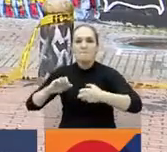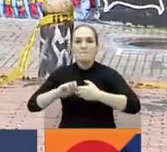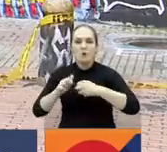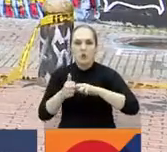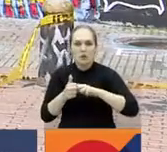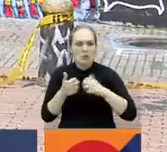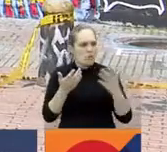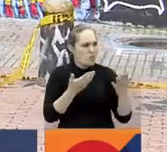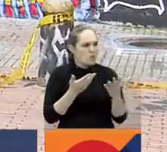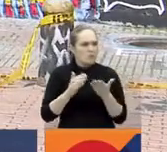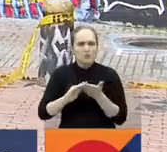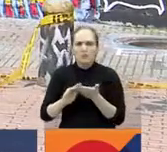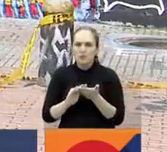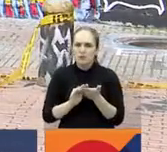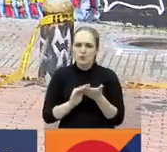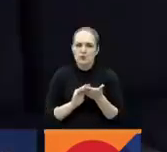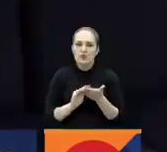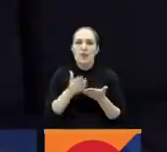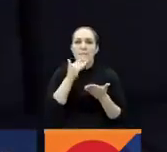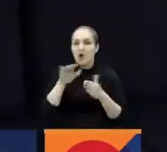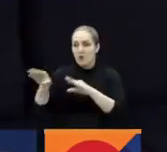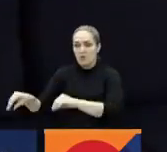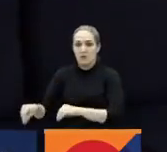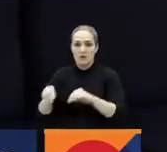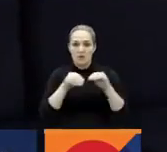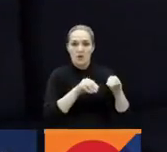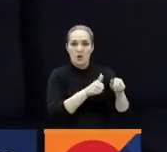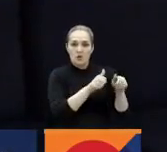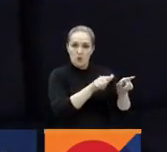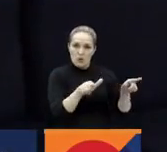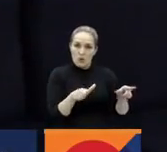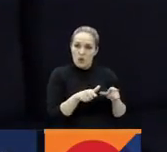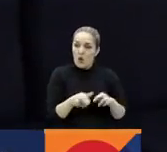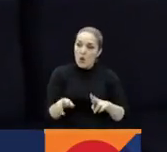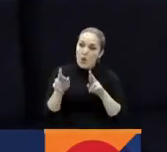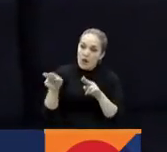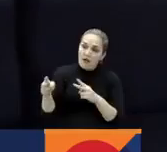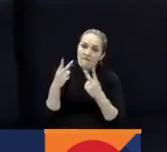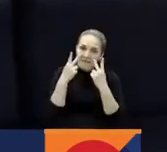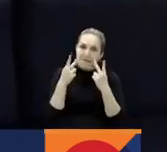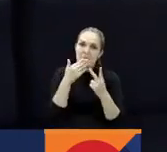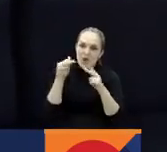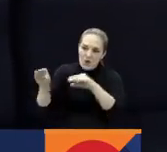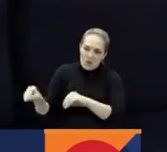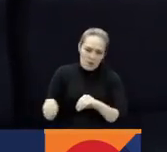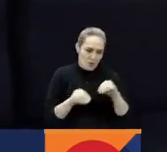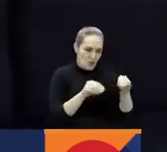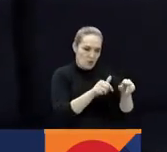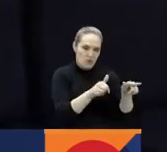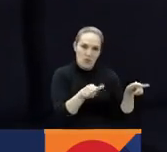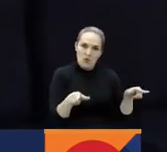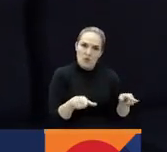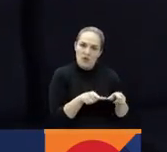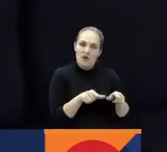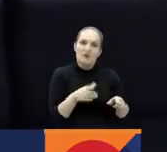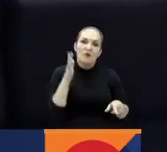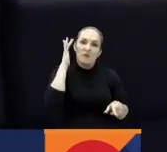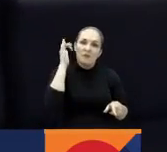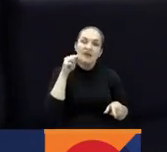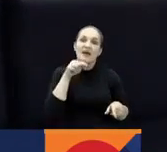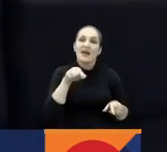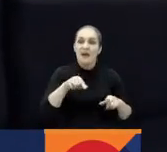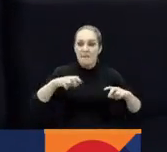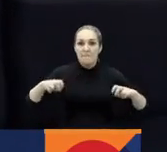la solución que plantea es la reubicación. Esperamos que ellos vean las ventajas de esta reubicación, especialmente porque en los parques